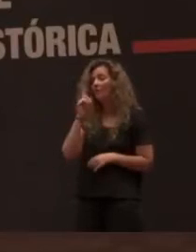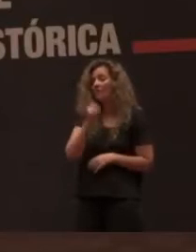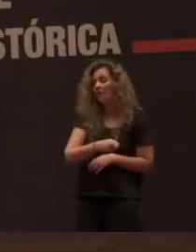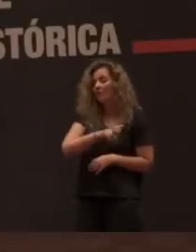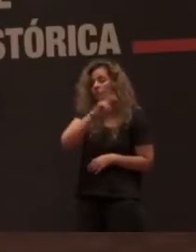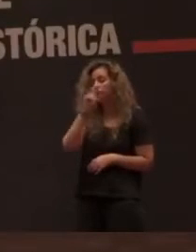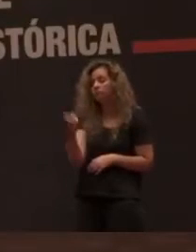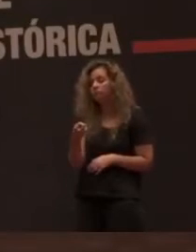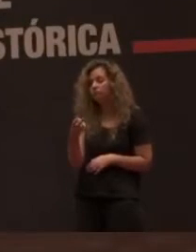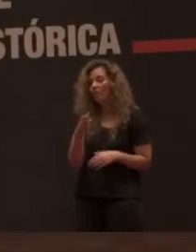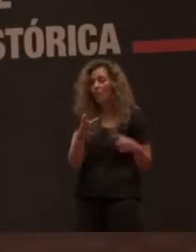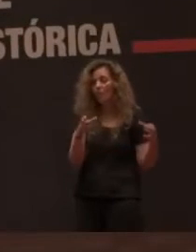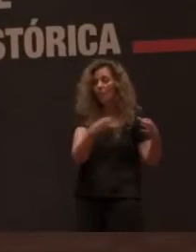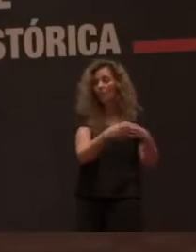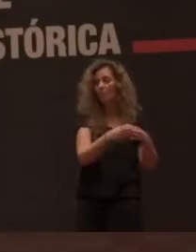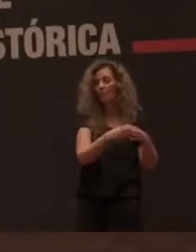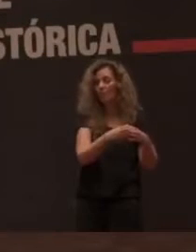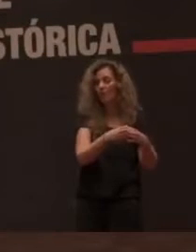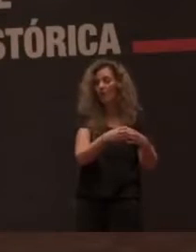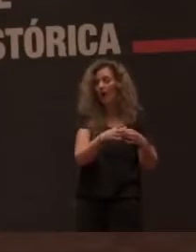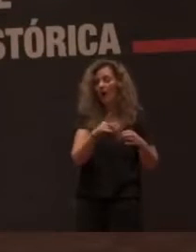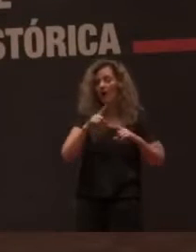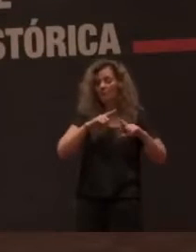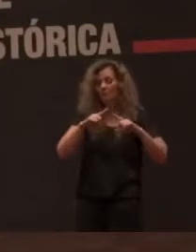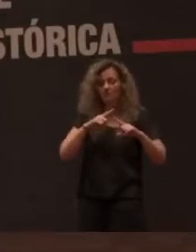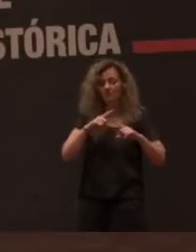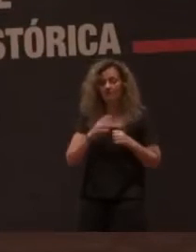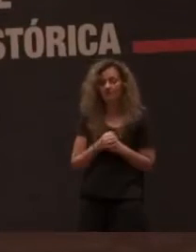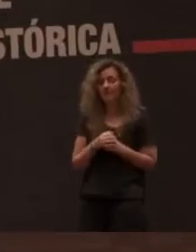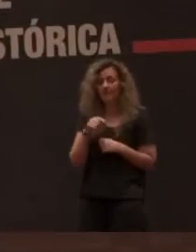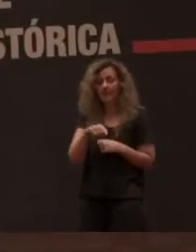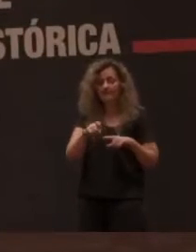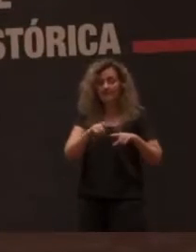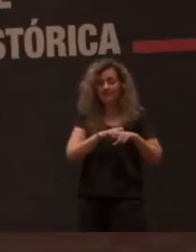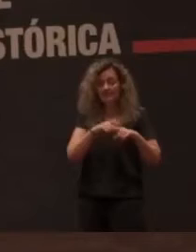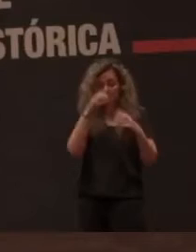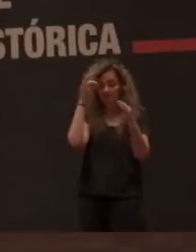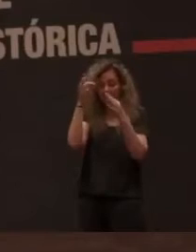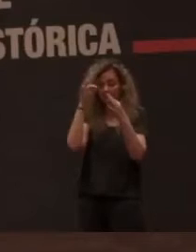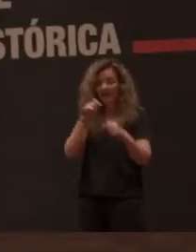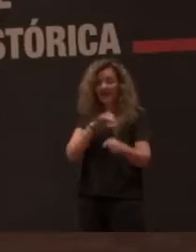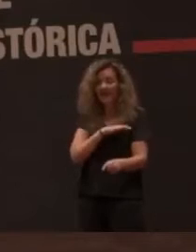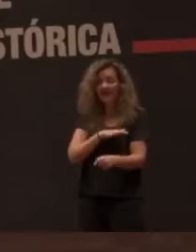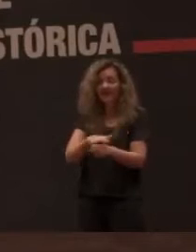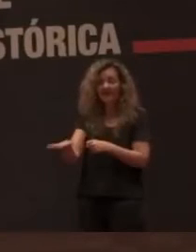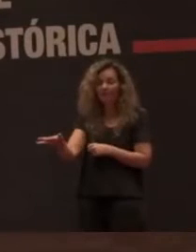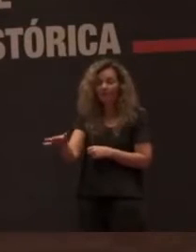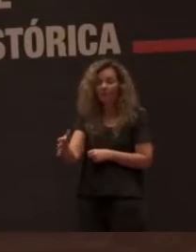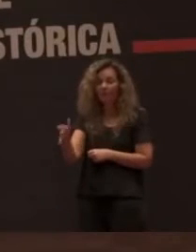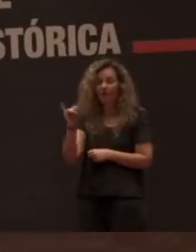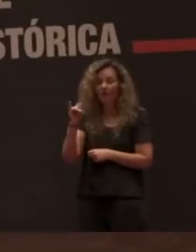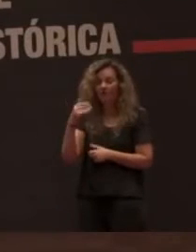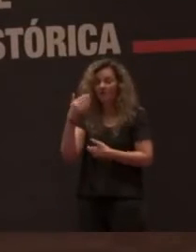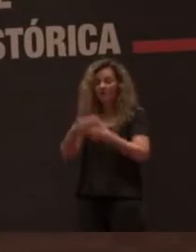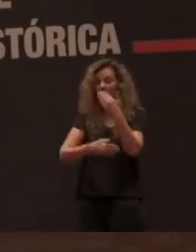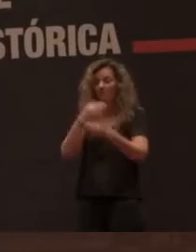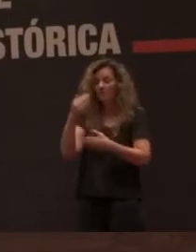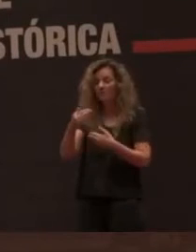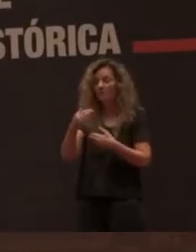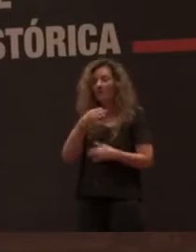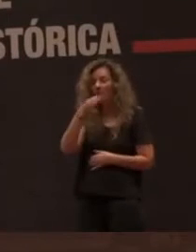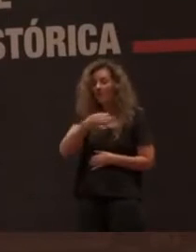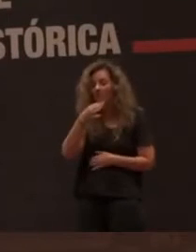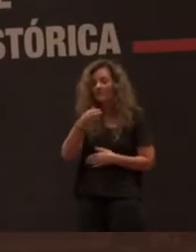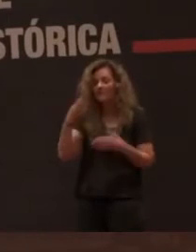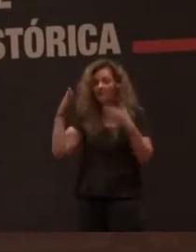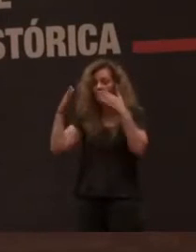bueno, era un régimen autoritario. Entonces, este tipo de matices que tanta influencia tenían en el desenvolvimiento de discursos